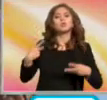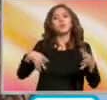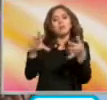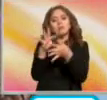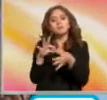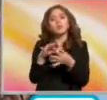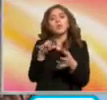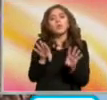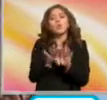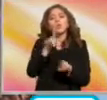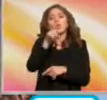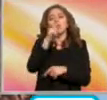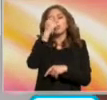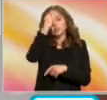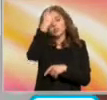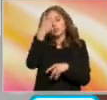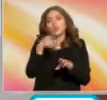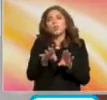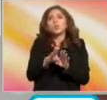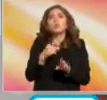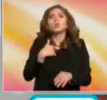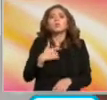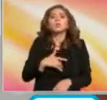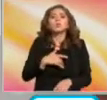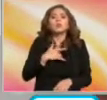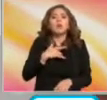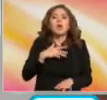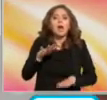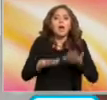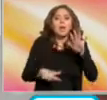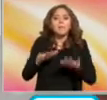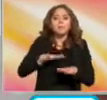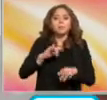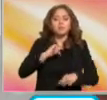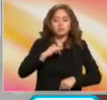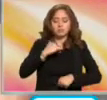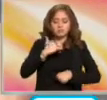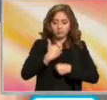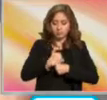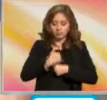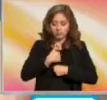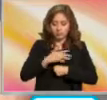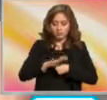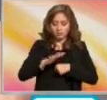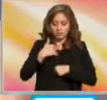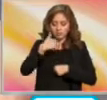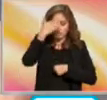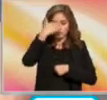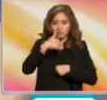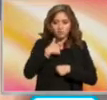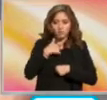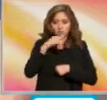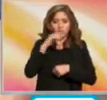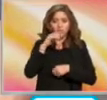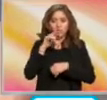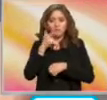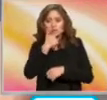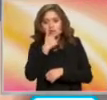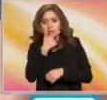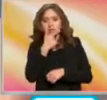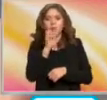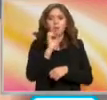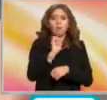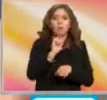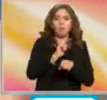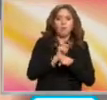de qué es lo que estoy sintiendo. Y, por ejemplo, los que se descubrían o se descubren como homosexuales o incluso como personas